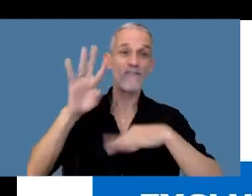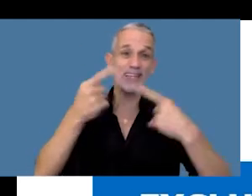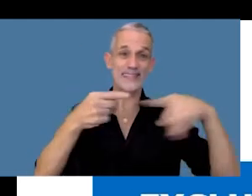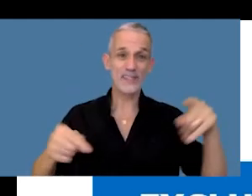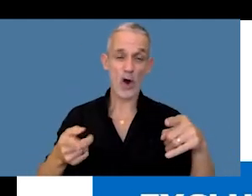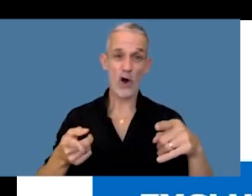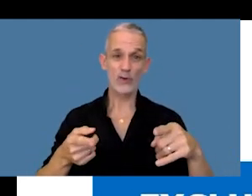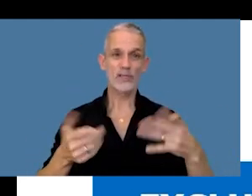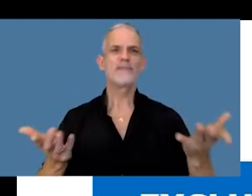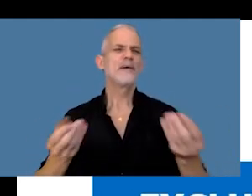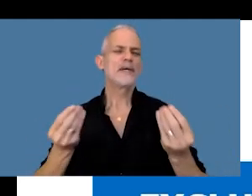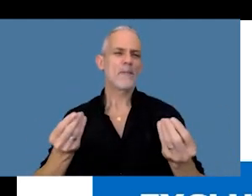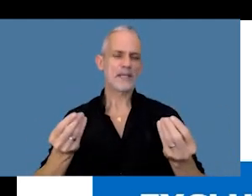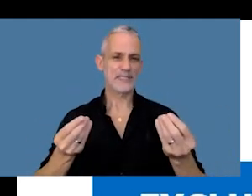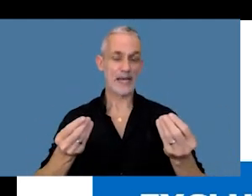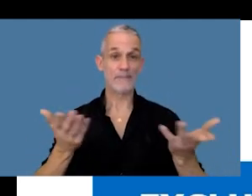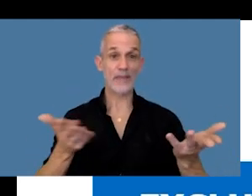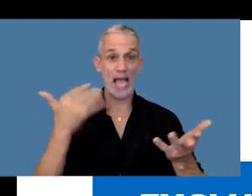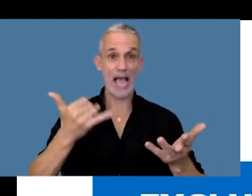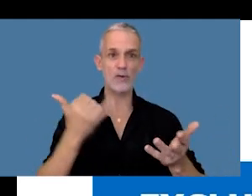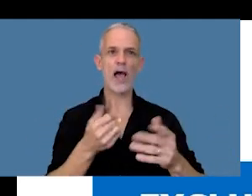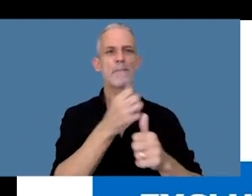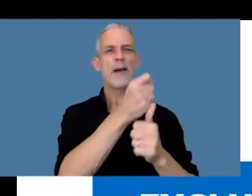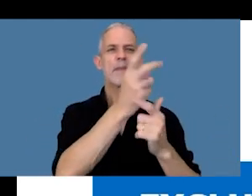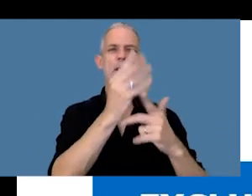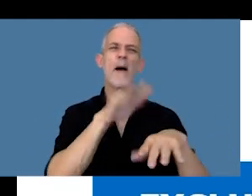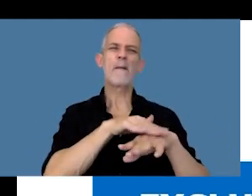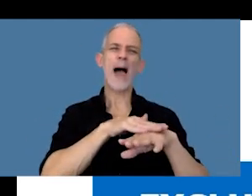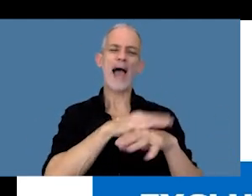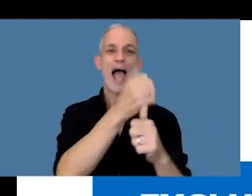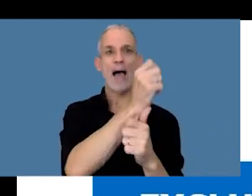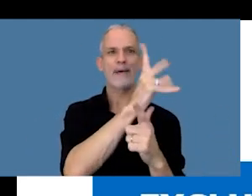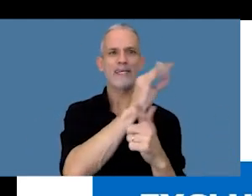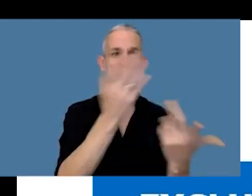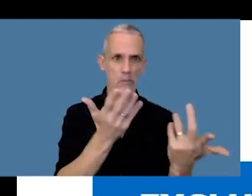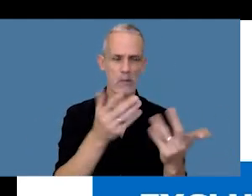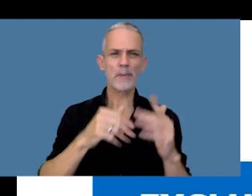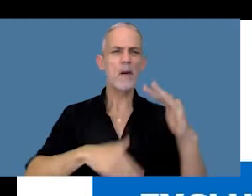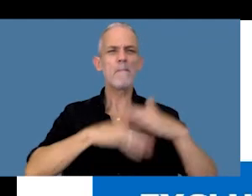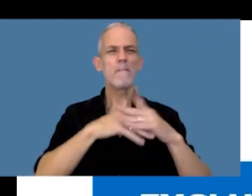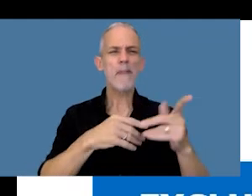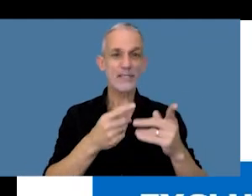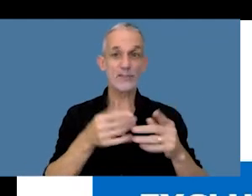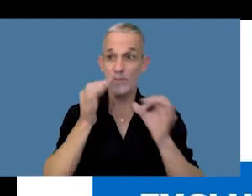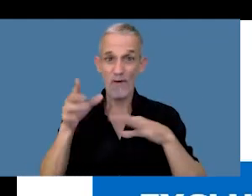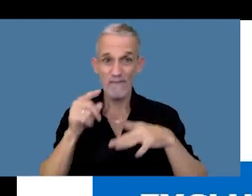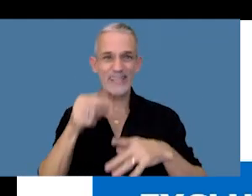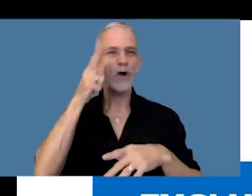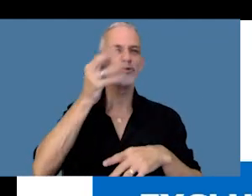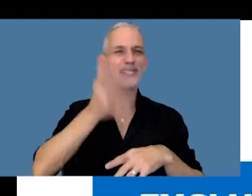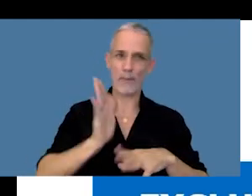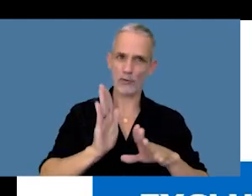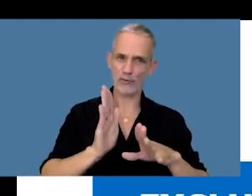bienes, ¿qué pasa? Tengo una categoría relativamente baja y tomamos el máximo en ventas del 80% de